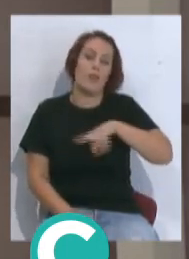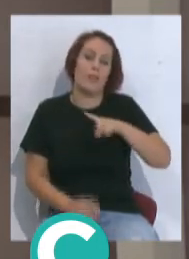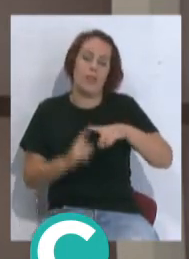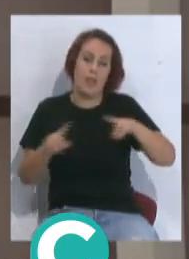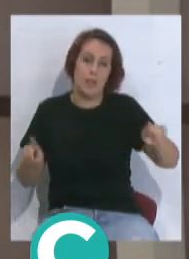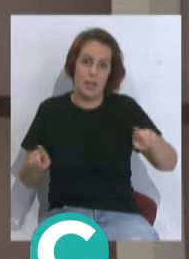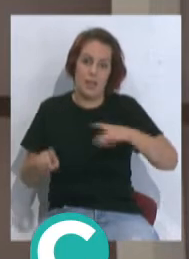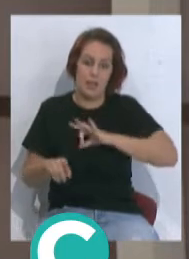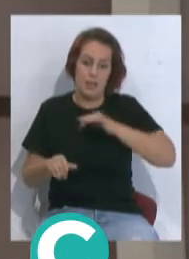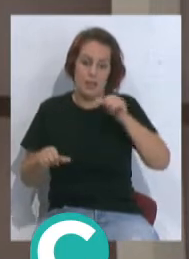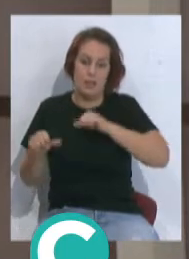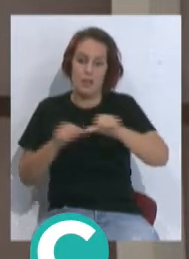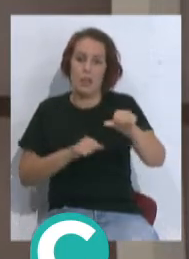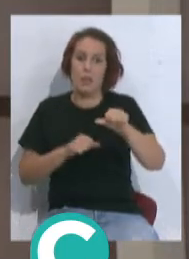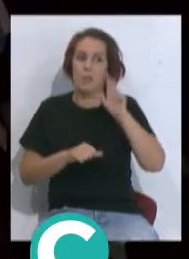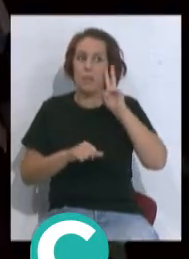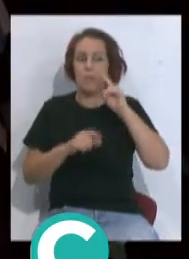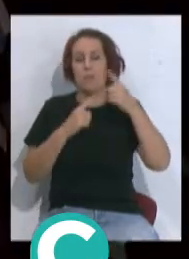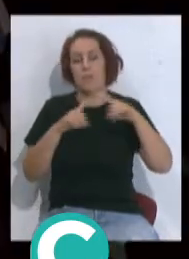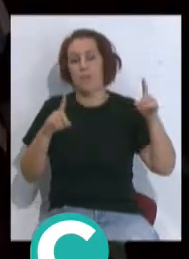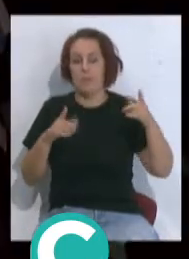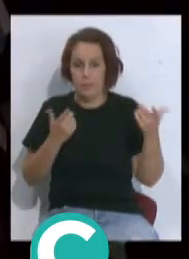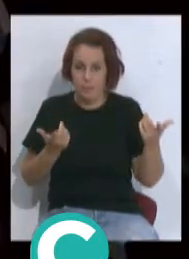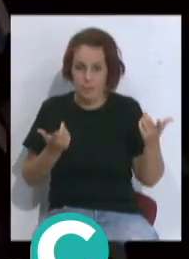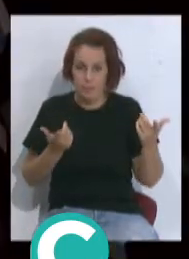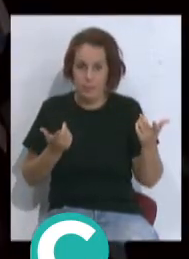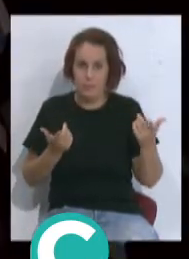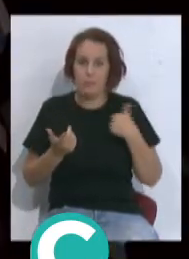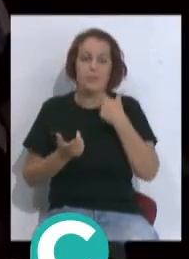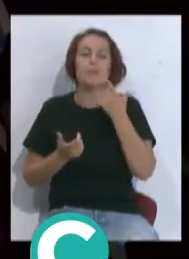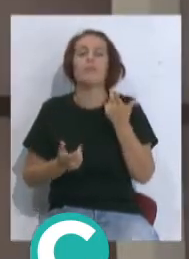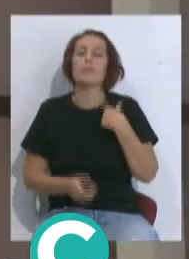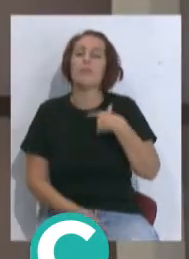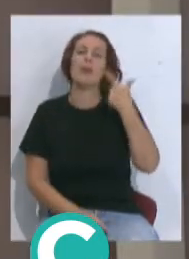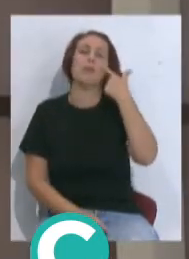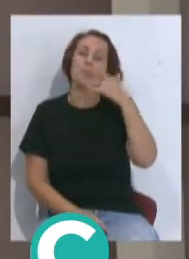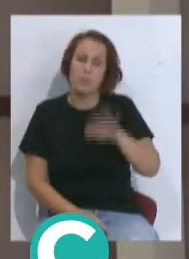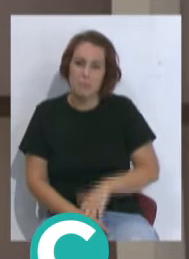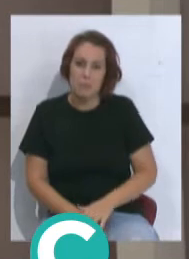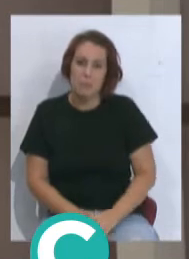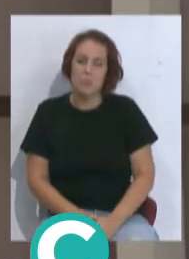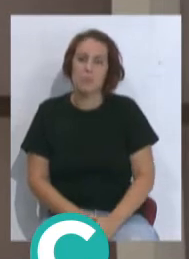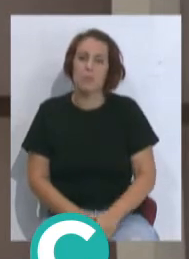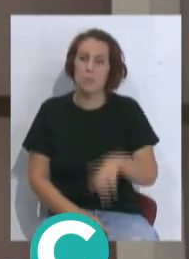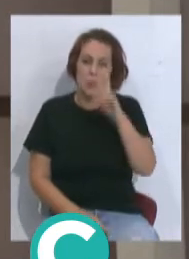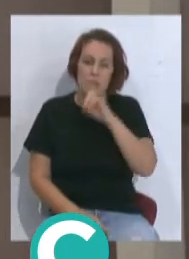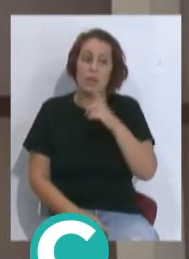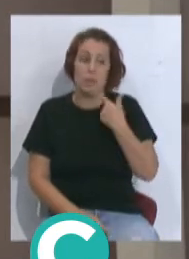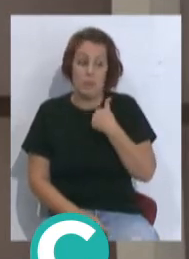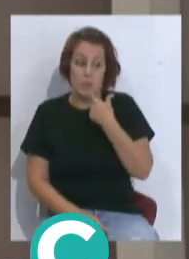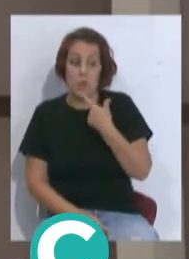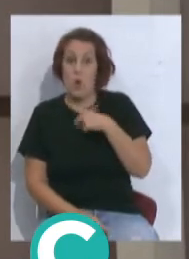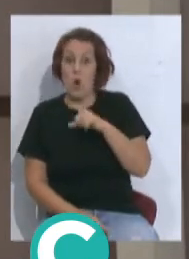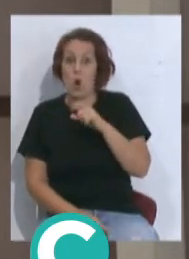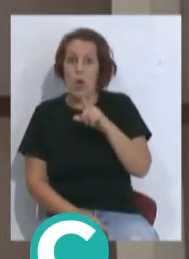partir de enero. A partir de enero lo miraremos de otra forma y diremos, hay que ver la papeleta, ¿no? Que además creo que lo dijo Lola,